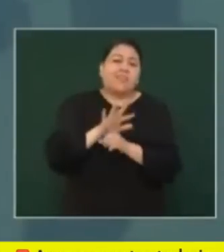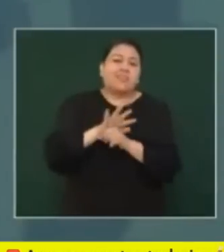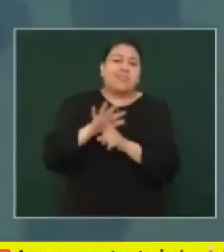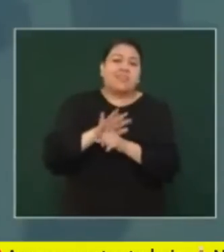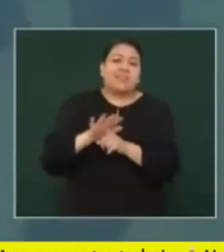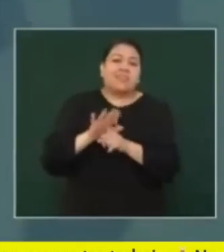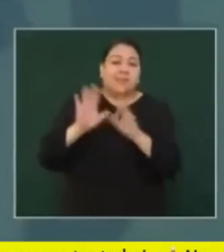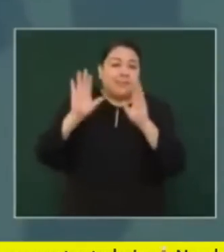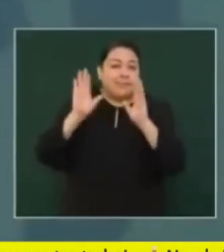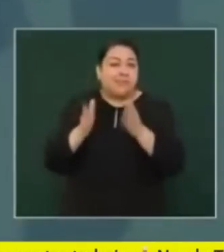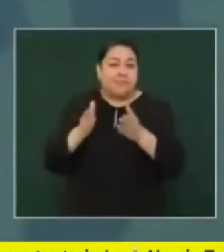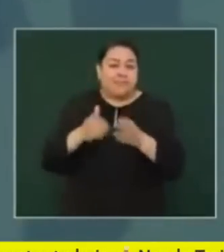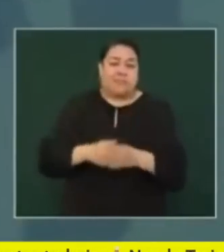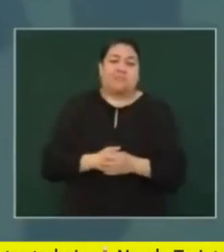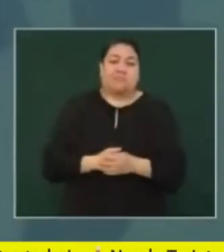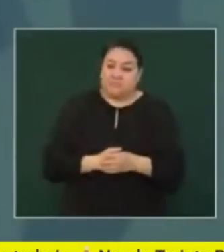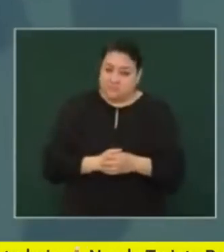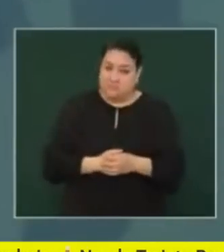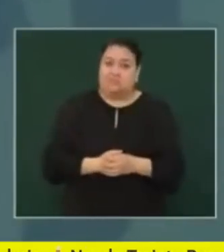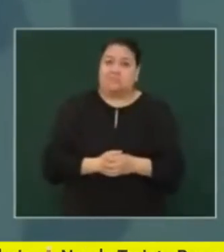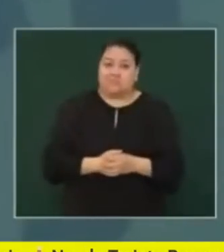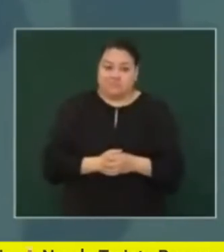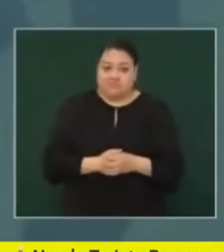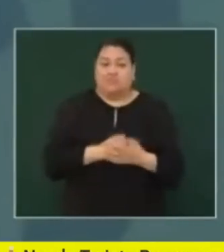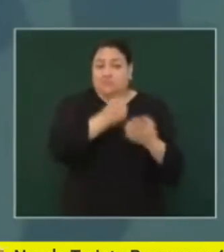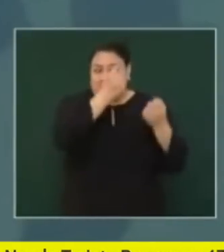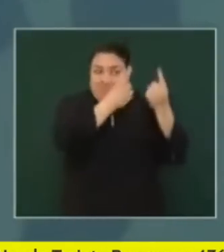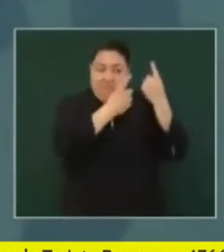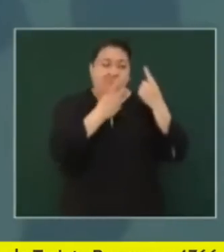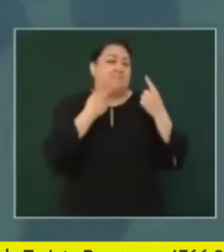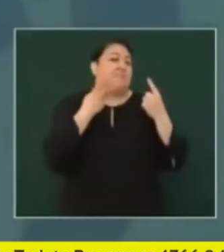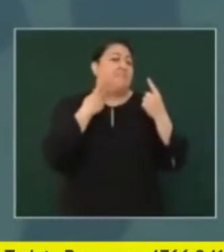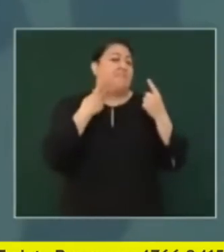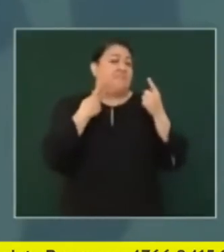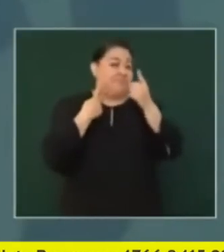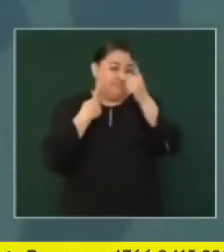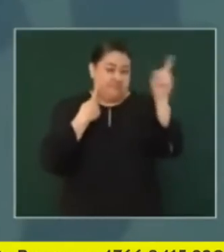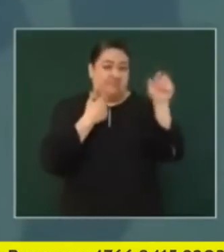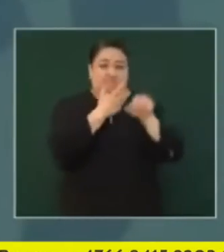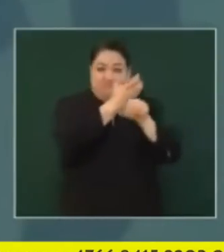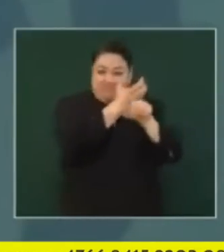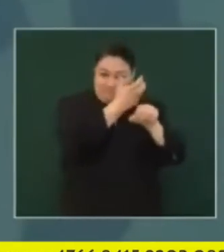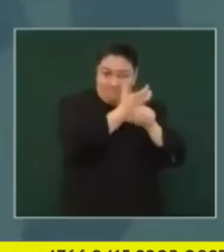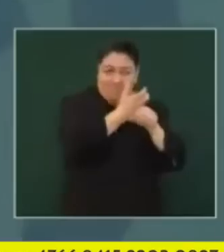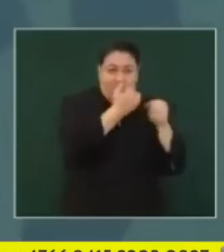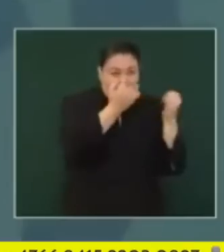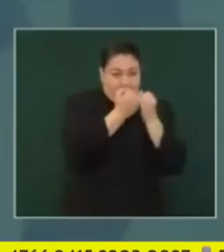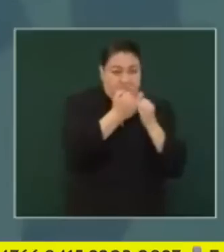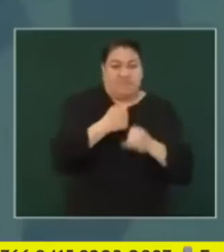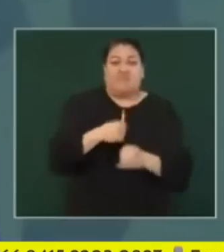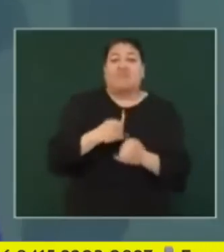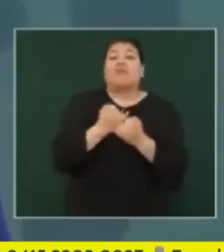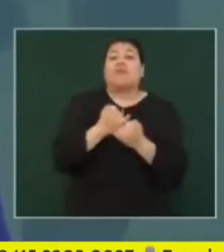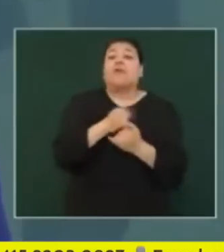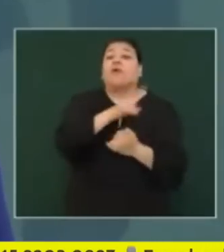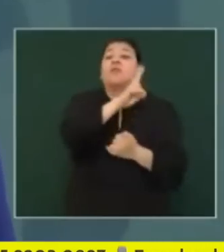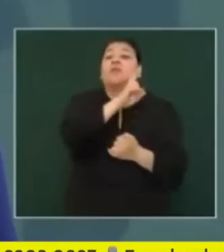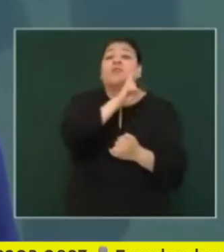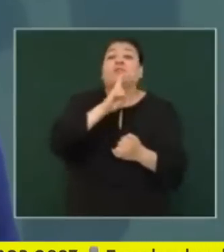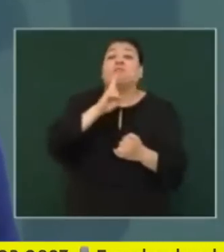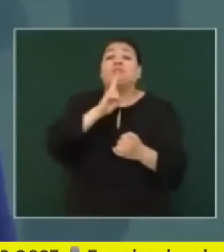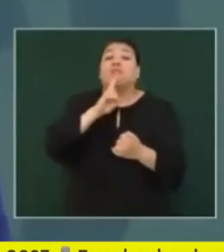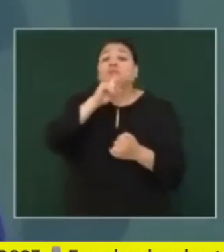tanto algunos políticos de Estados Unidos como los medios de información